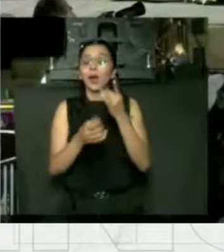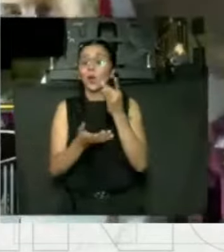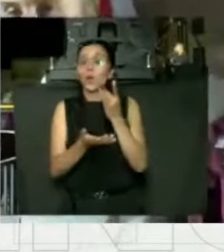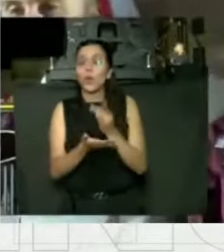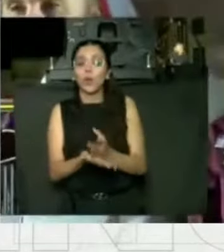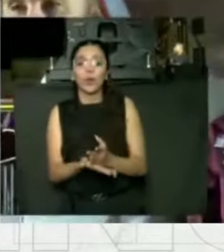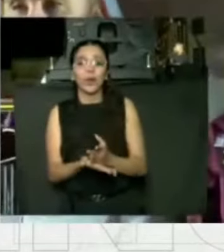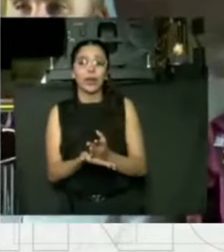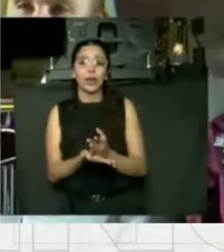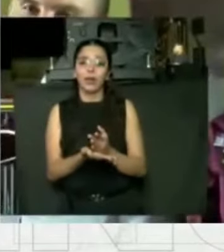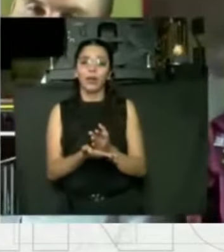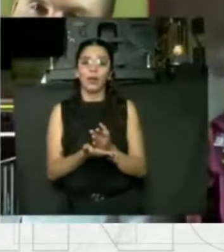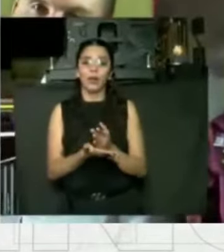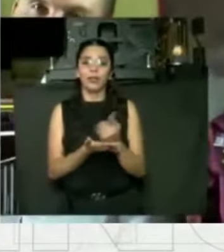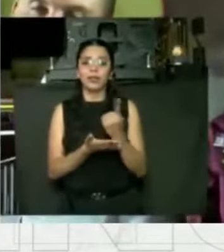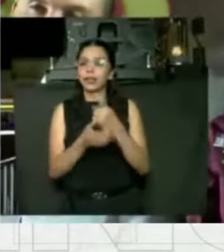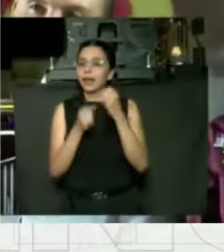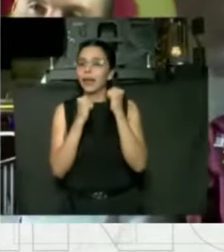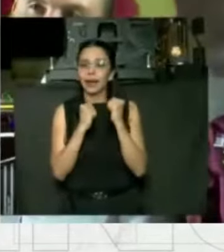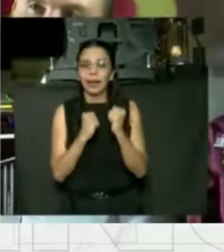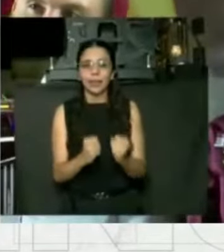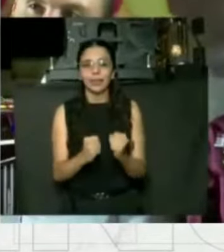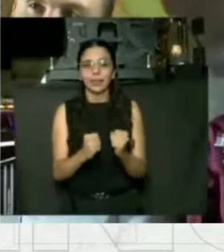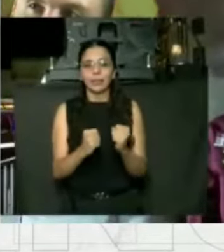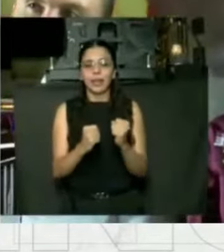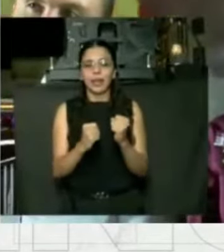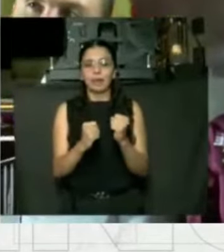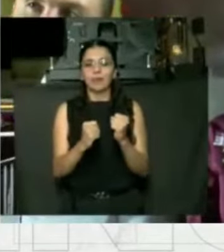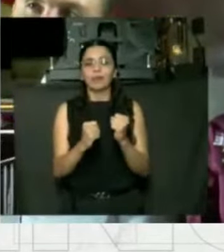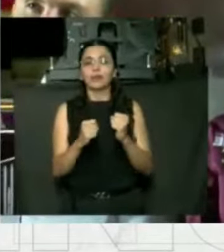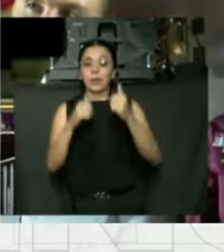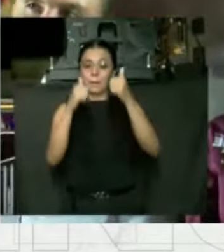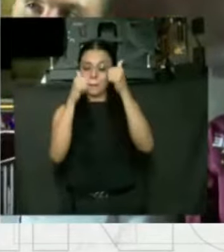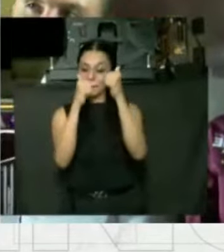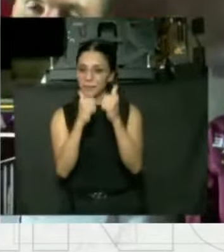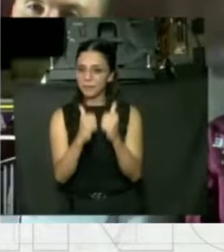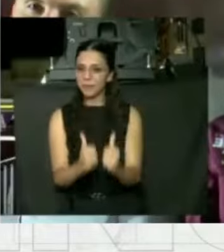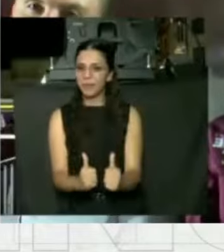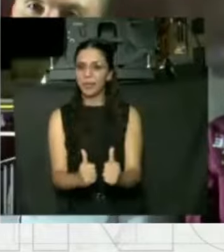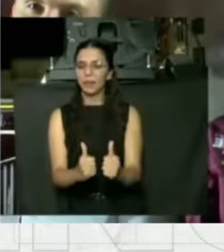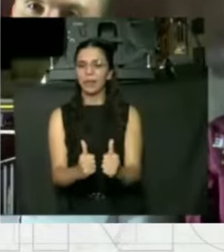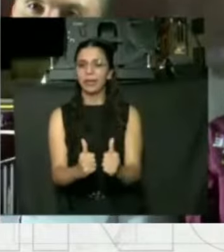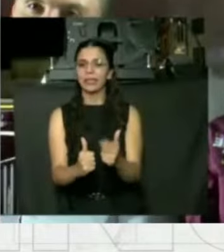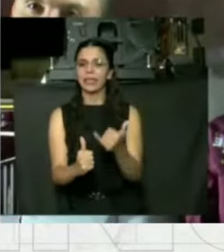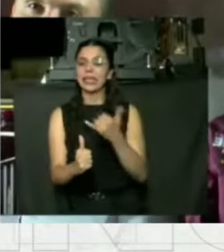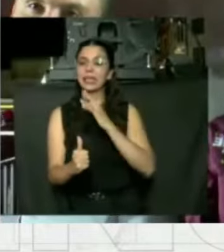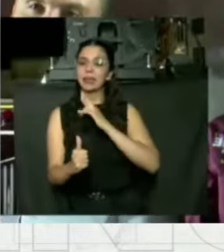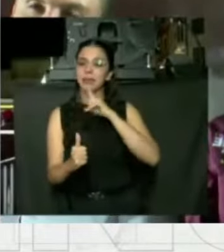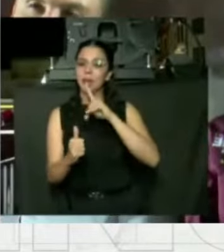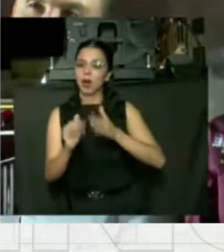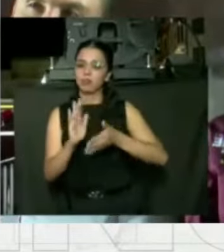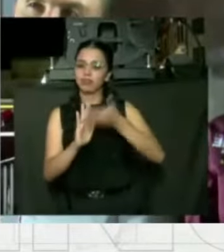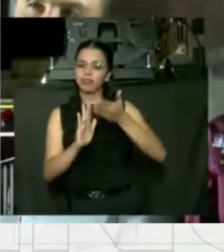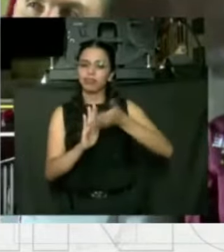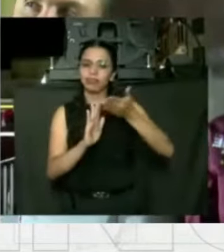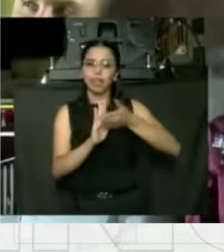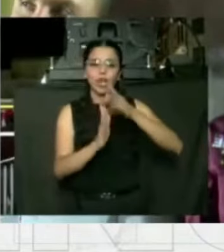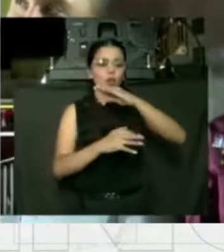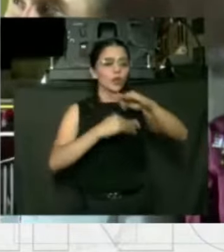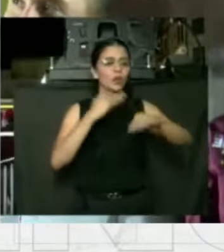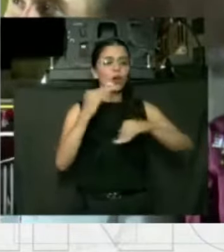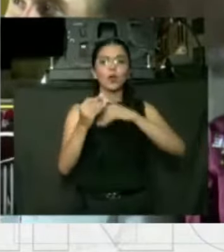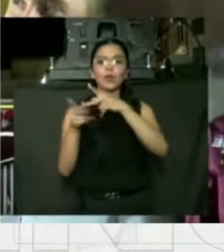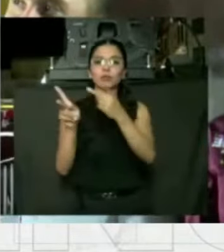únicos que garantizamos la permanencia y la mejora de todos los